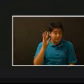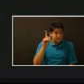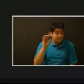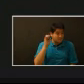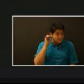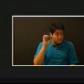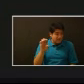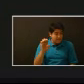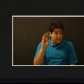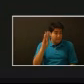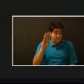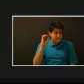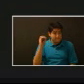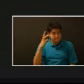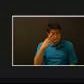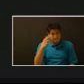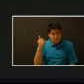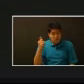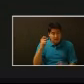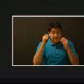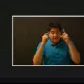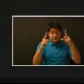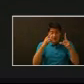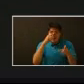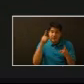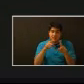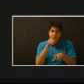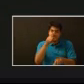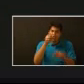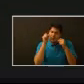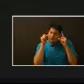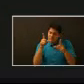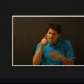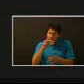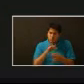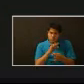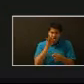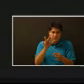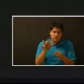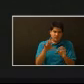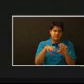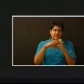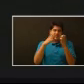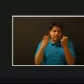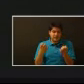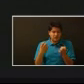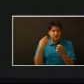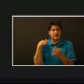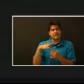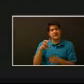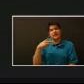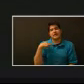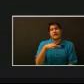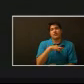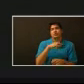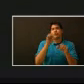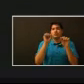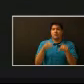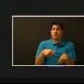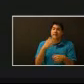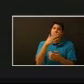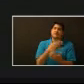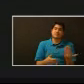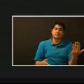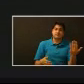Despiértate y despierta a tu pueblo. Entonces, para que nosotros podamos ir